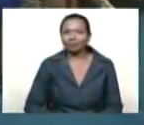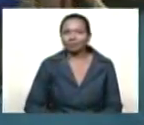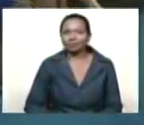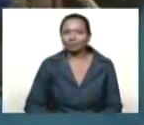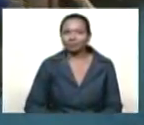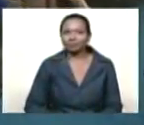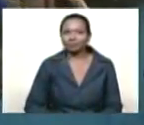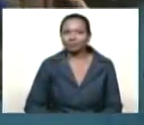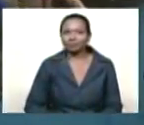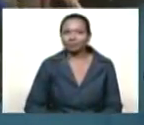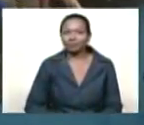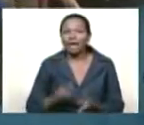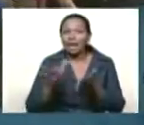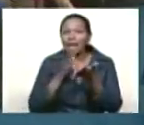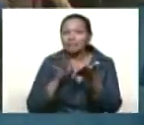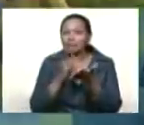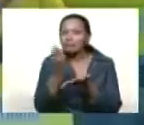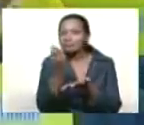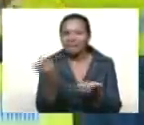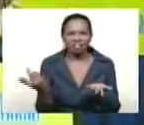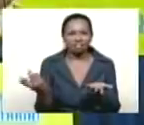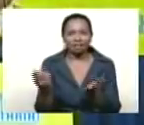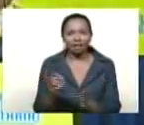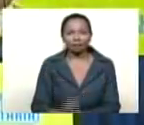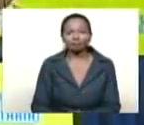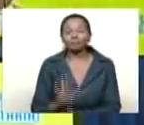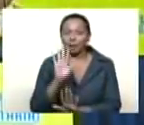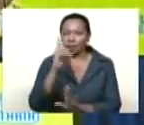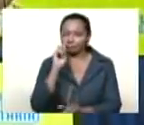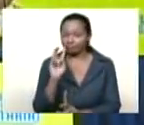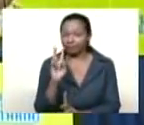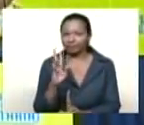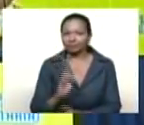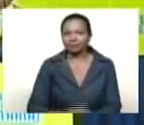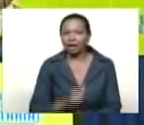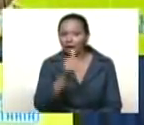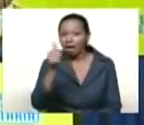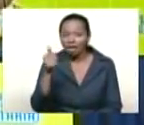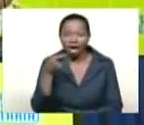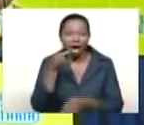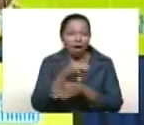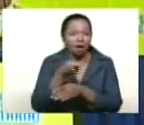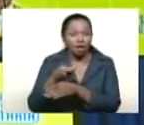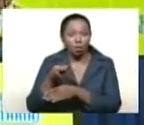Las tablets. Yo a cada graduando, fíjense ustedes, a cada